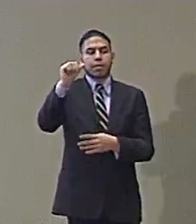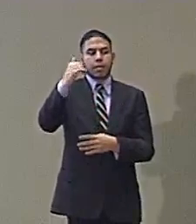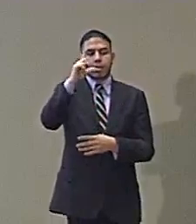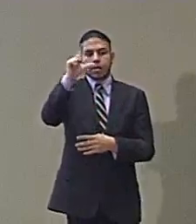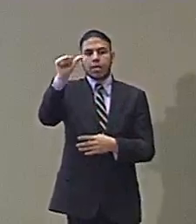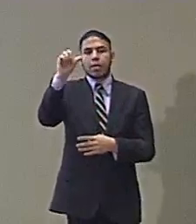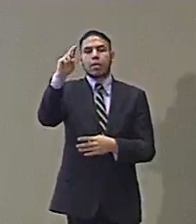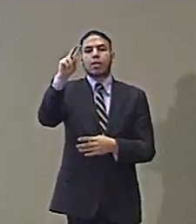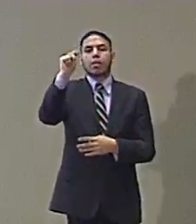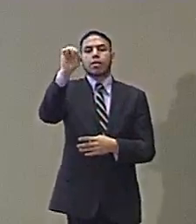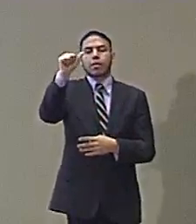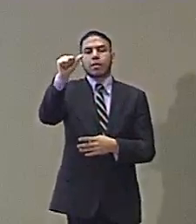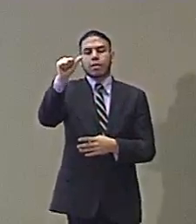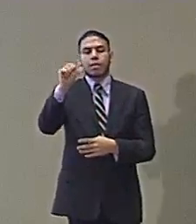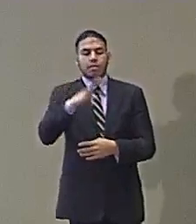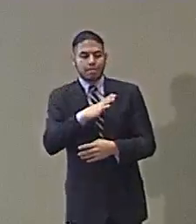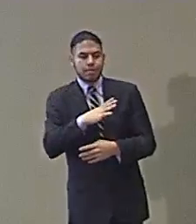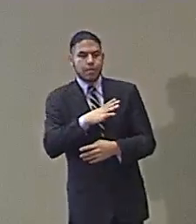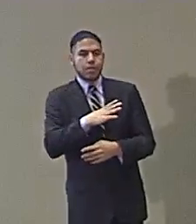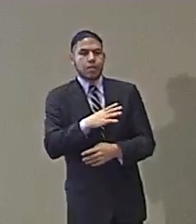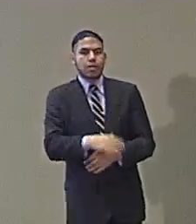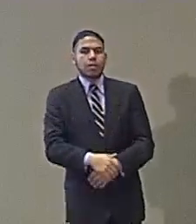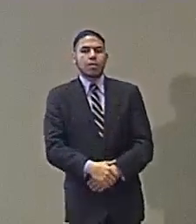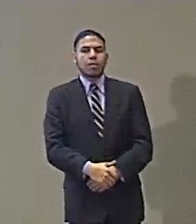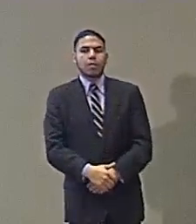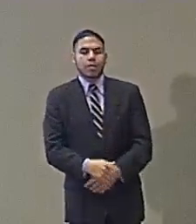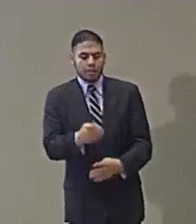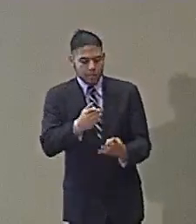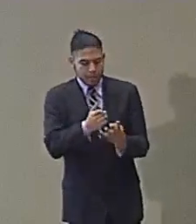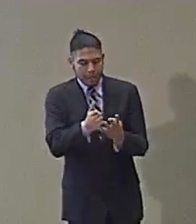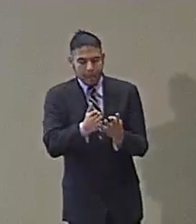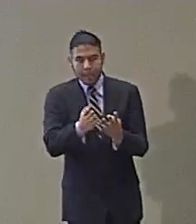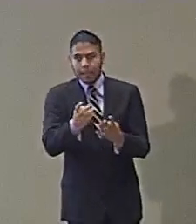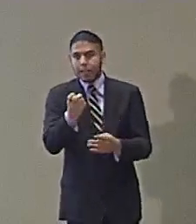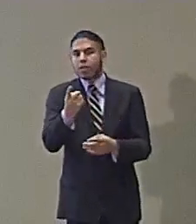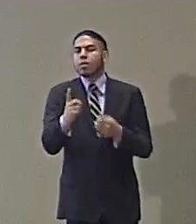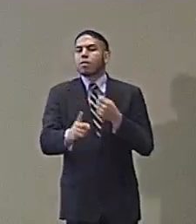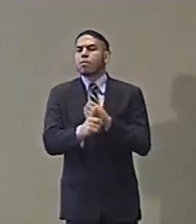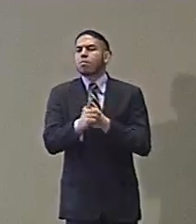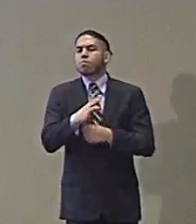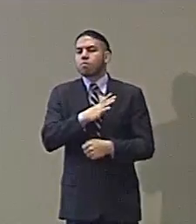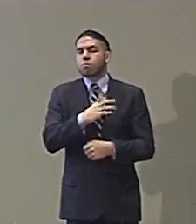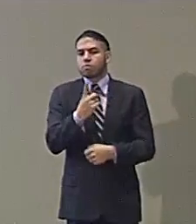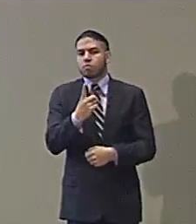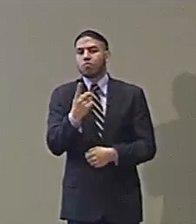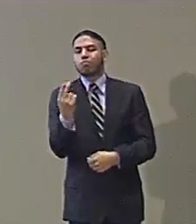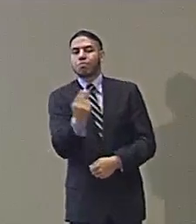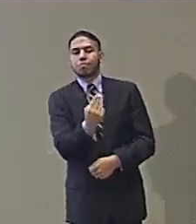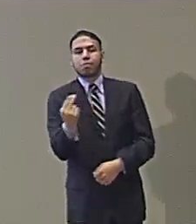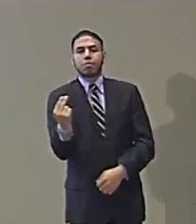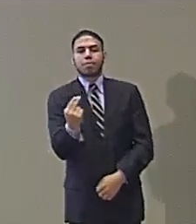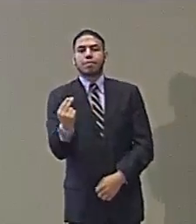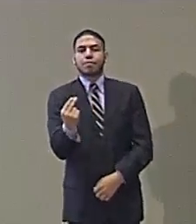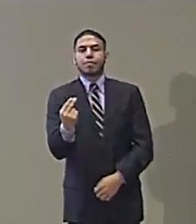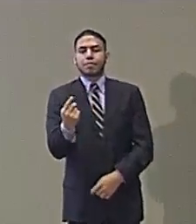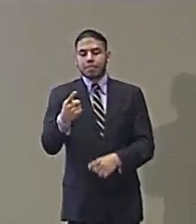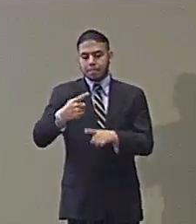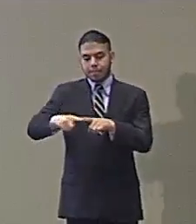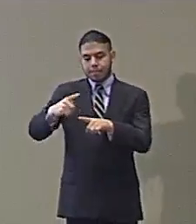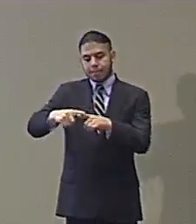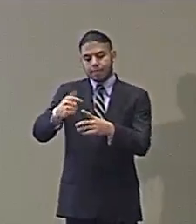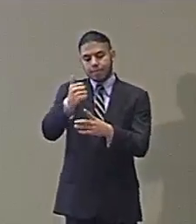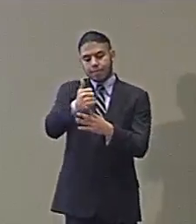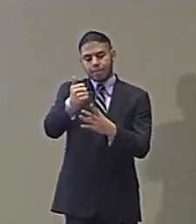otro 80% del turismo extranjero que viene al país con una problemática y unas necesidades distintas